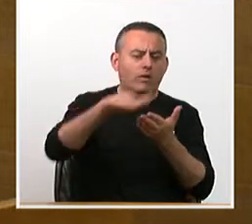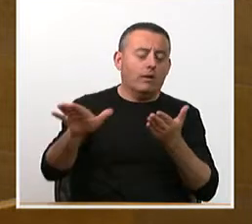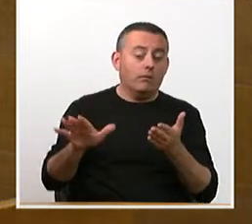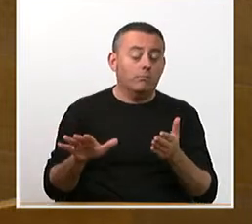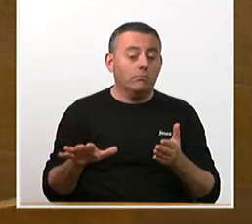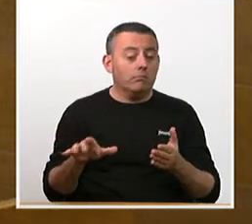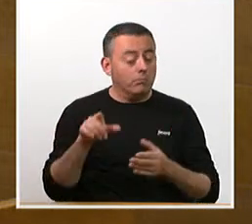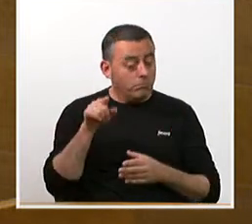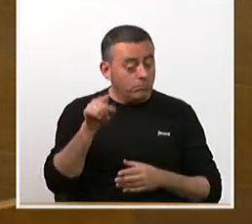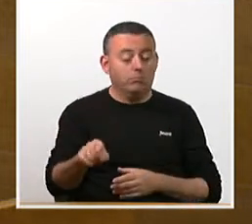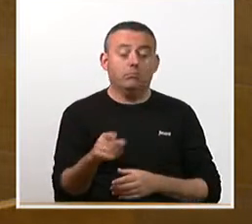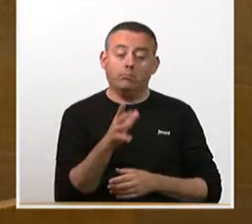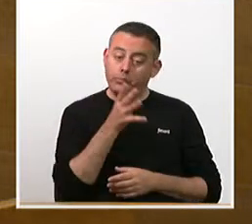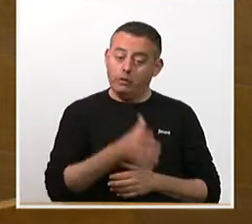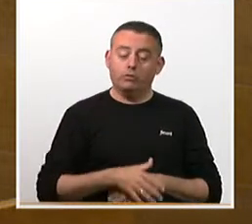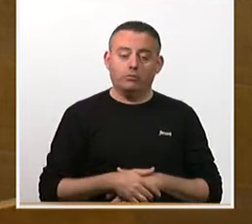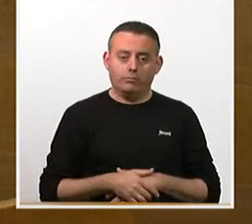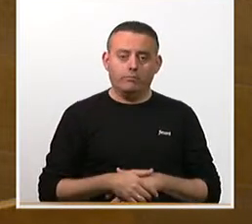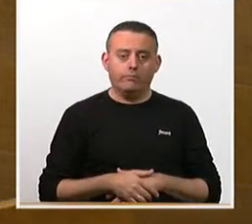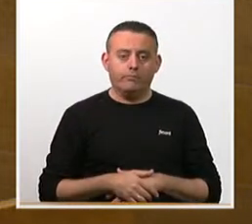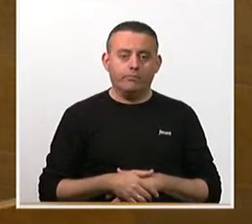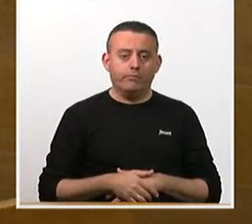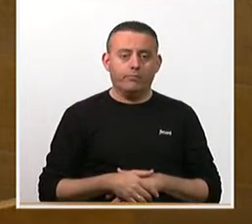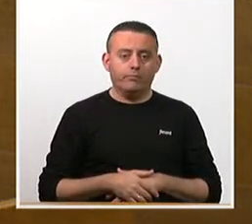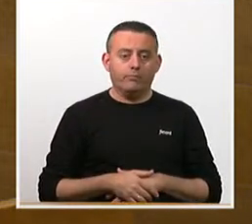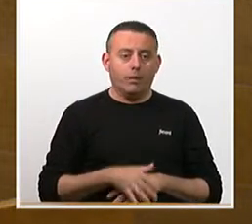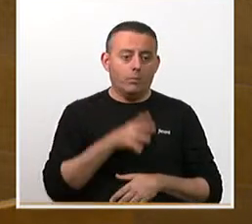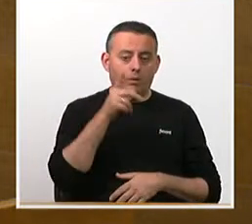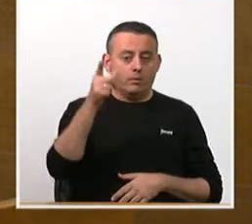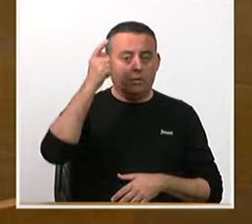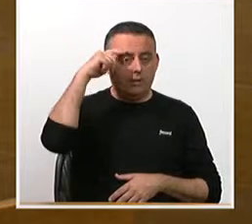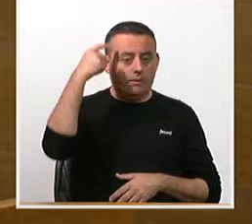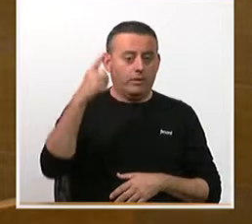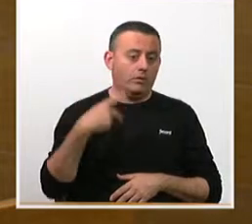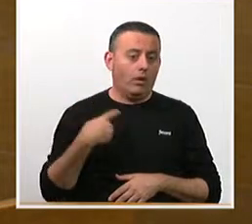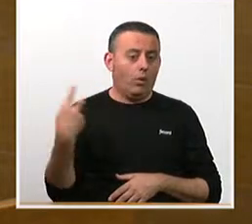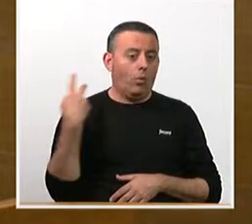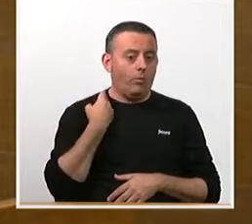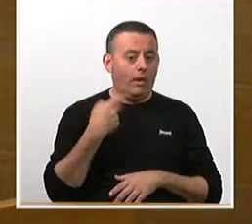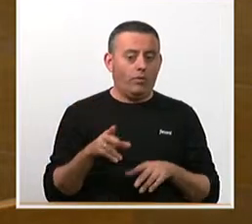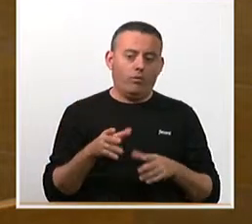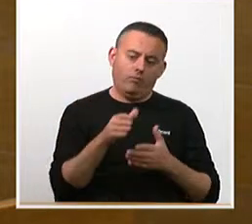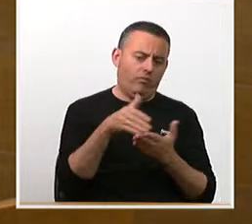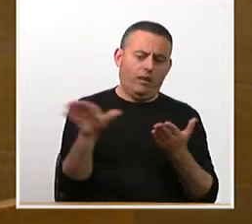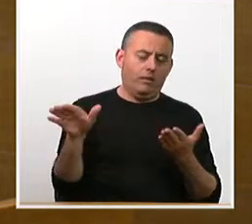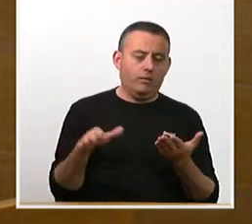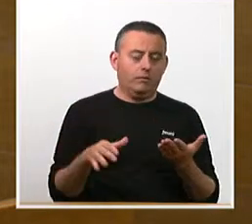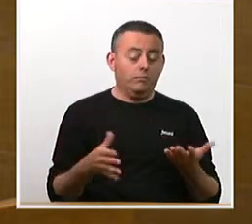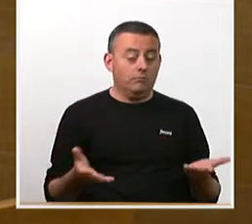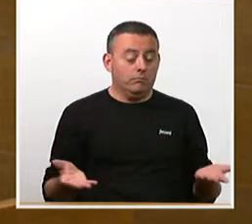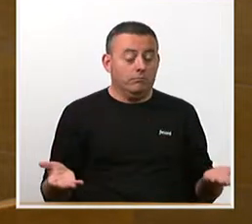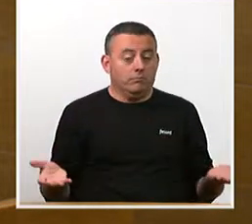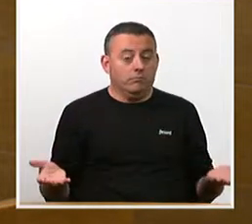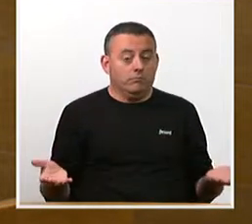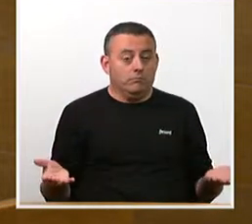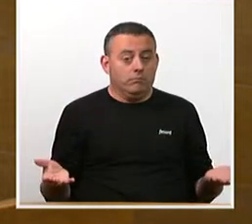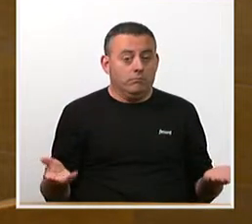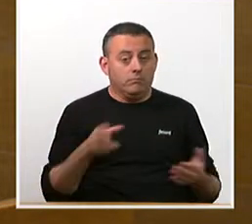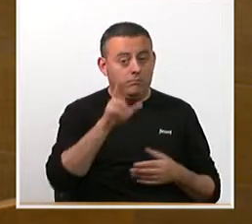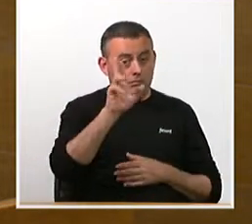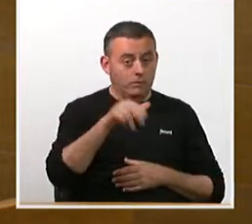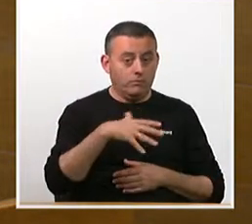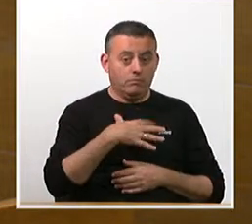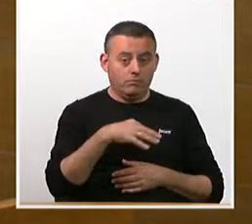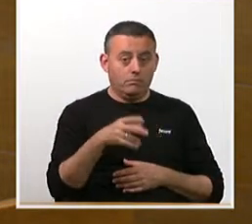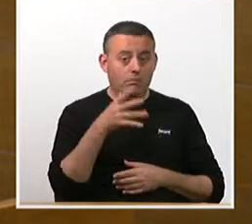integrit que des del catedr jubil era elic Ob tamb La